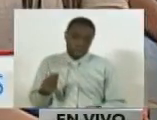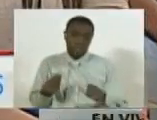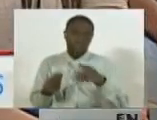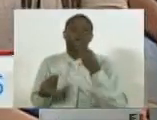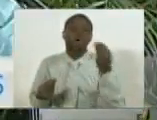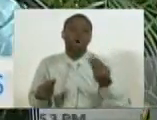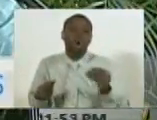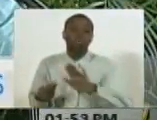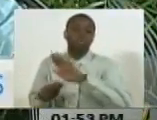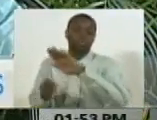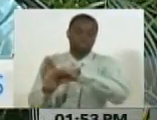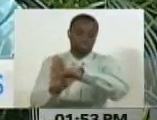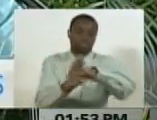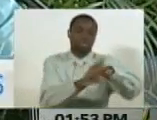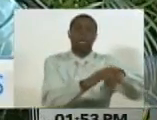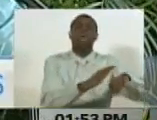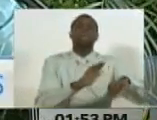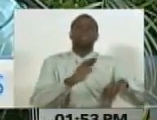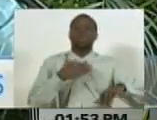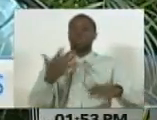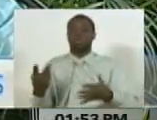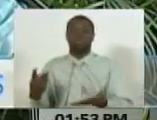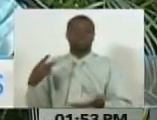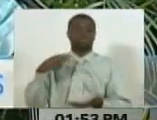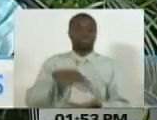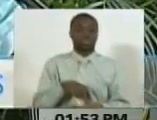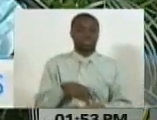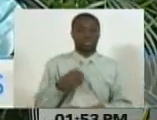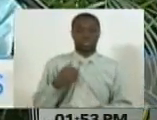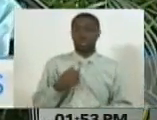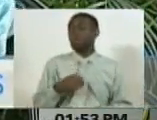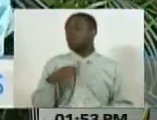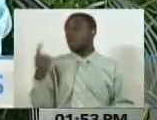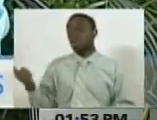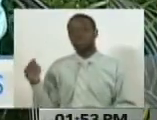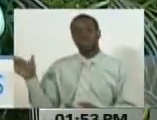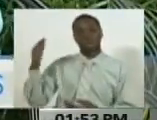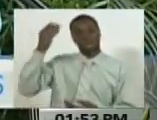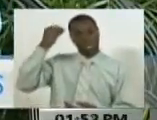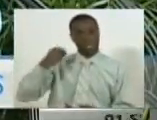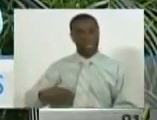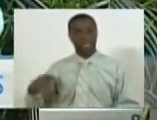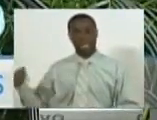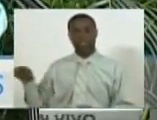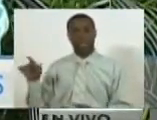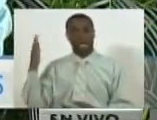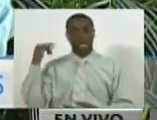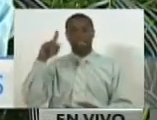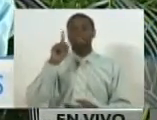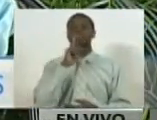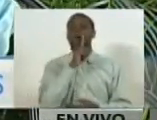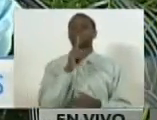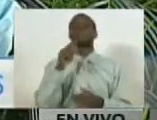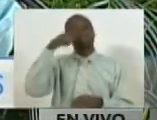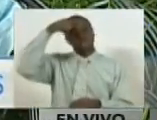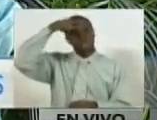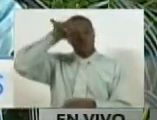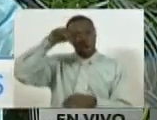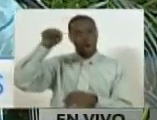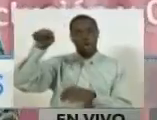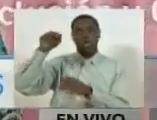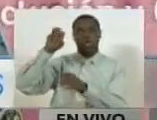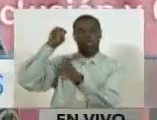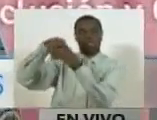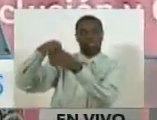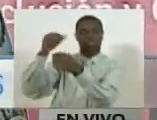porque cuando yo me paro aquí, y esa muchacha que está ahí llamada Silvia, Silvia estudió en el Fermín Toro, aquí mismo, al lado,